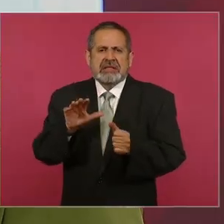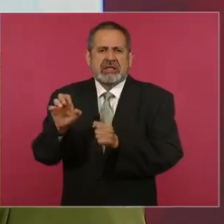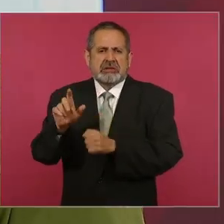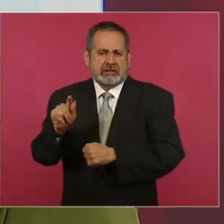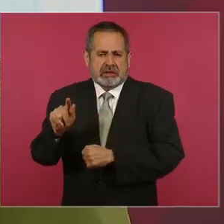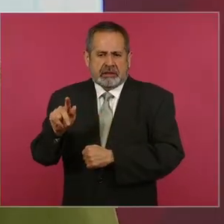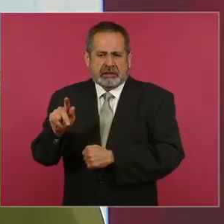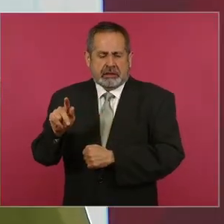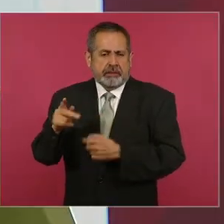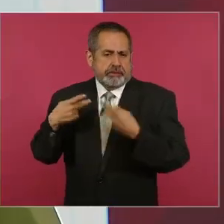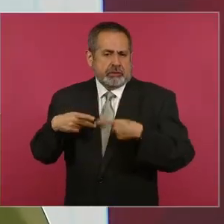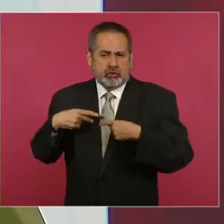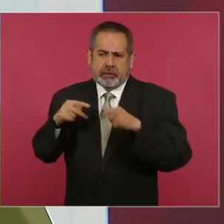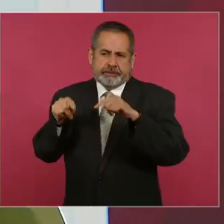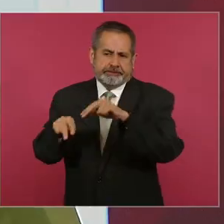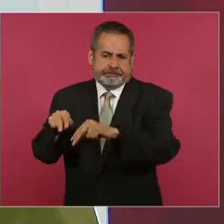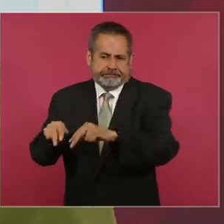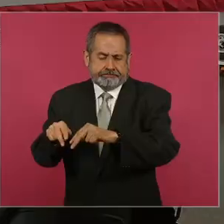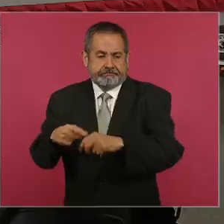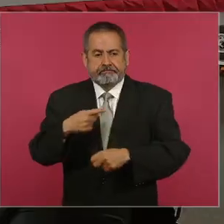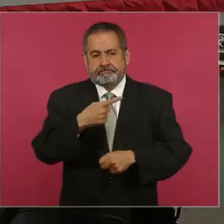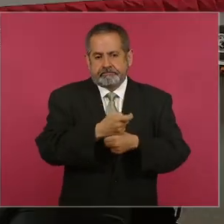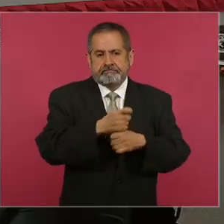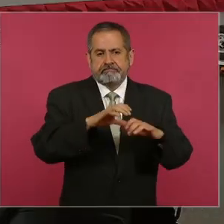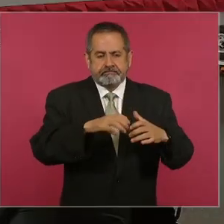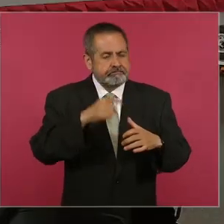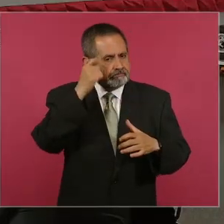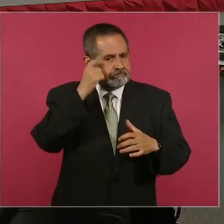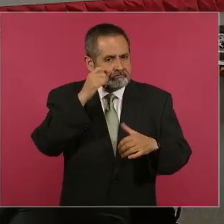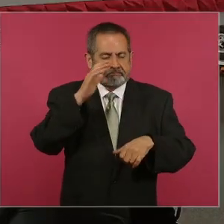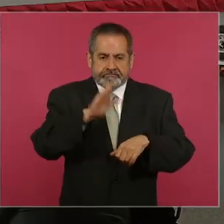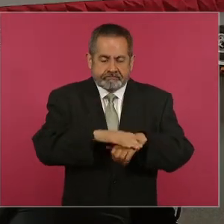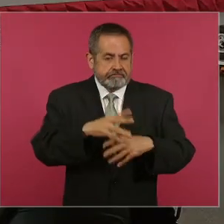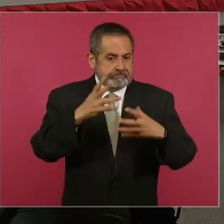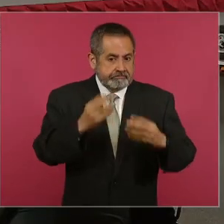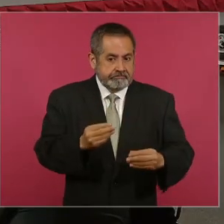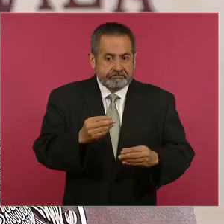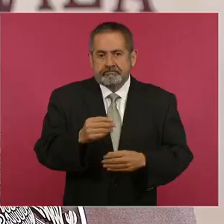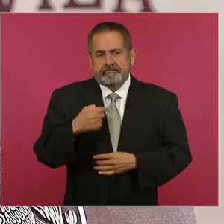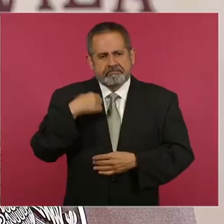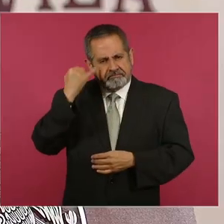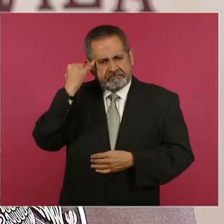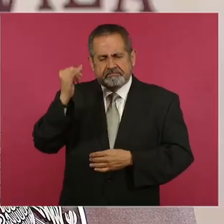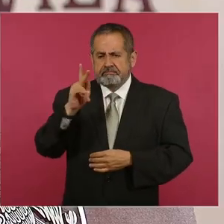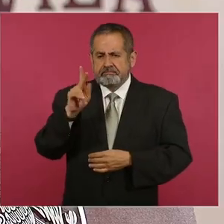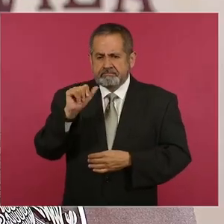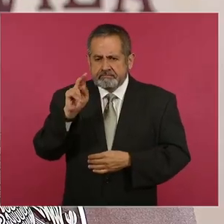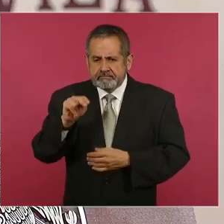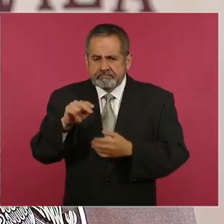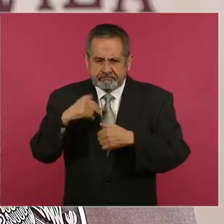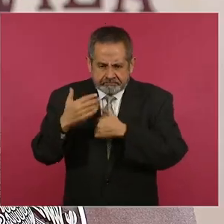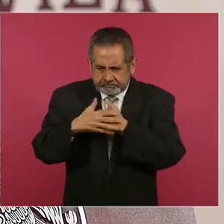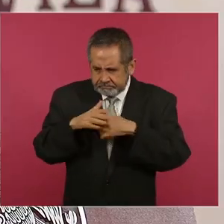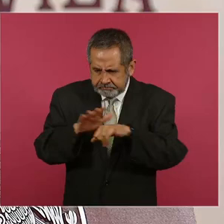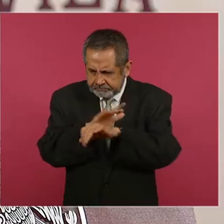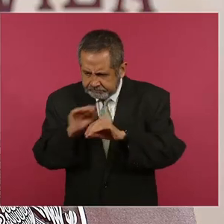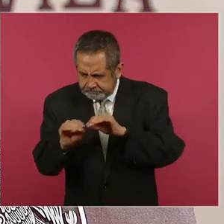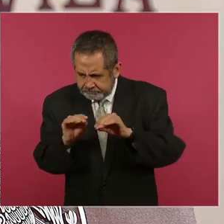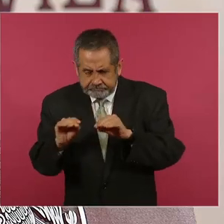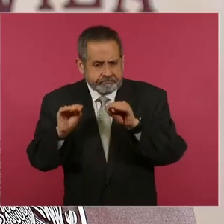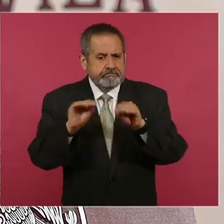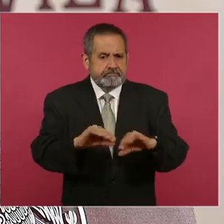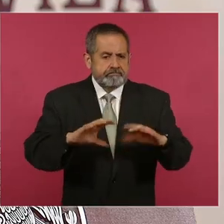6,670 elementos. Con esto, con este plan, con el cubrimiento que haremos en